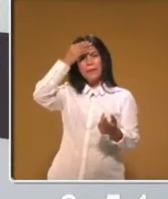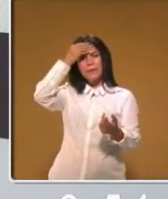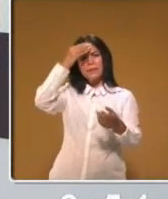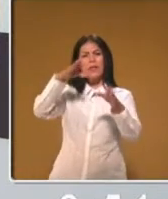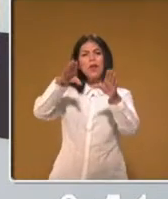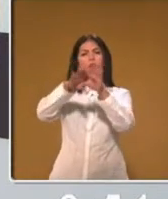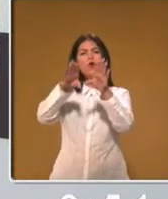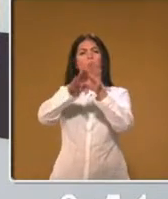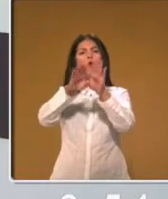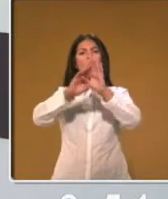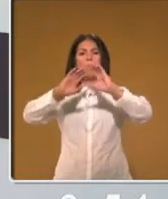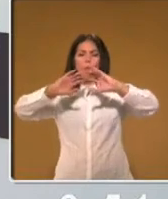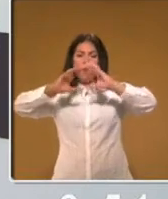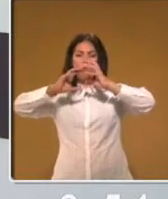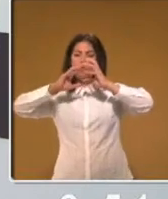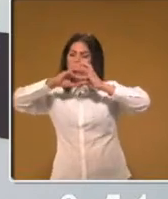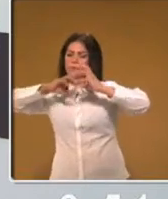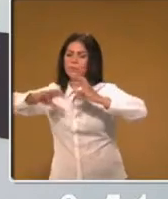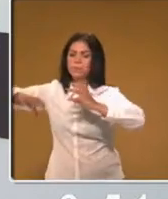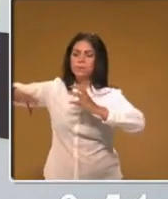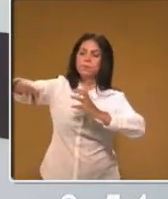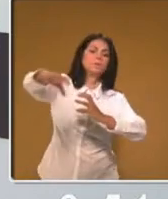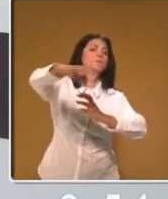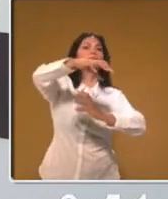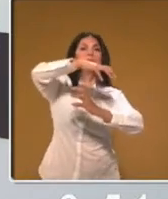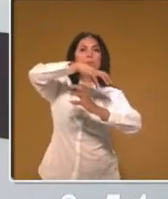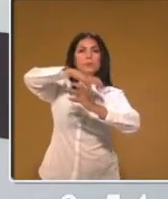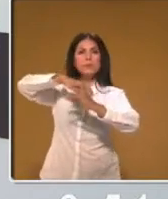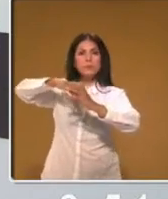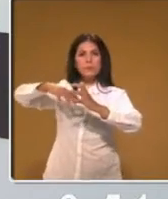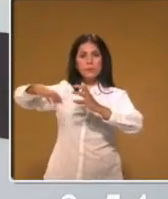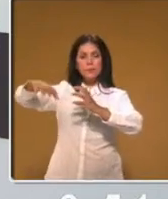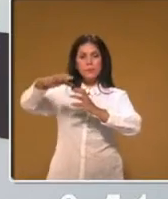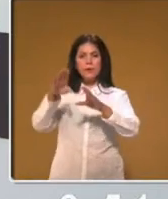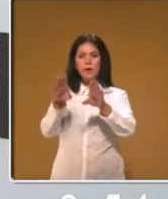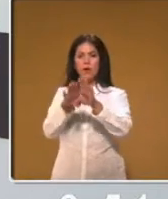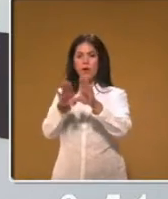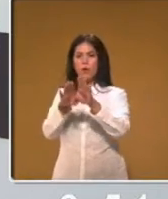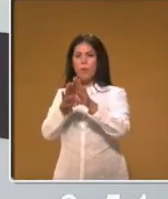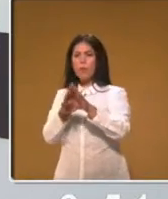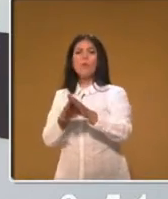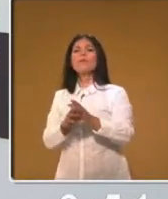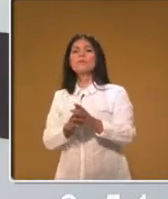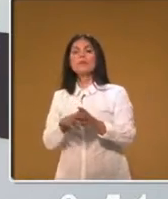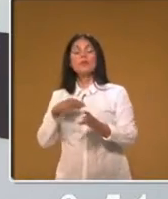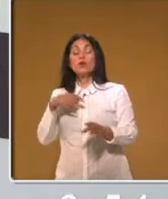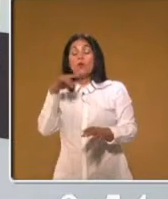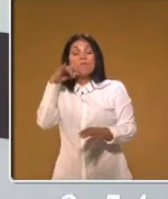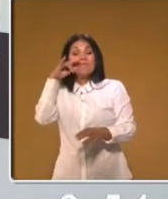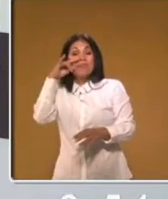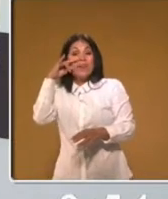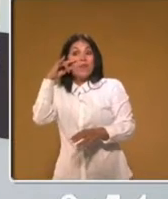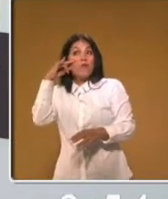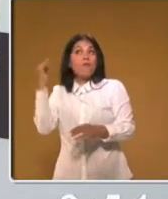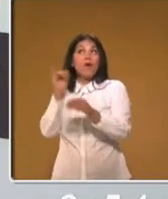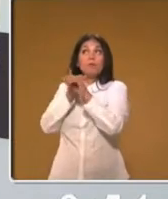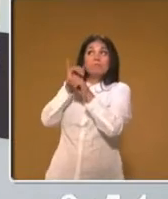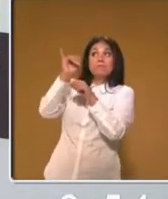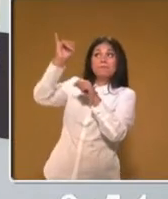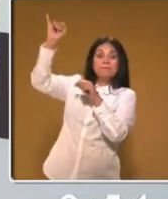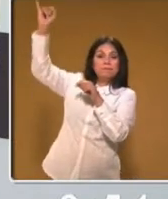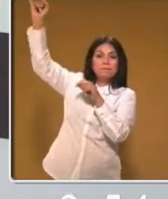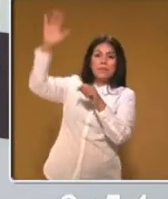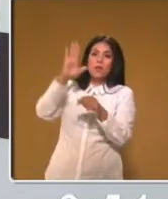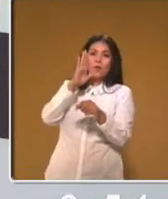que mencionamos al inicio, para poder representar esa realidad. Una realidad que yo no puedo ver. No tengo la oportunidad de salir